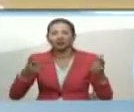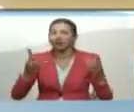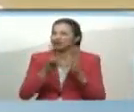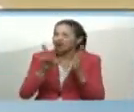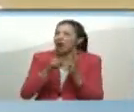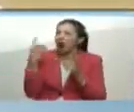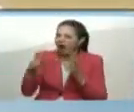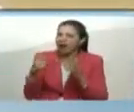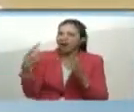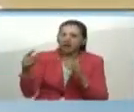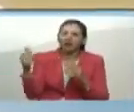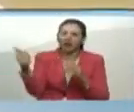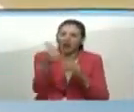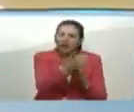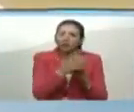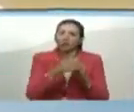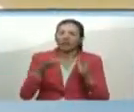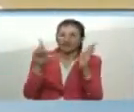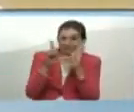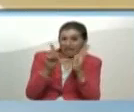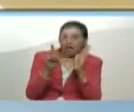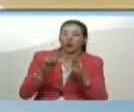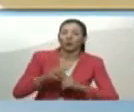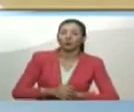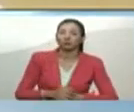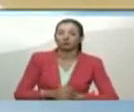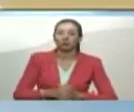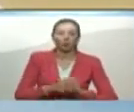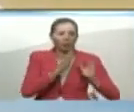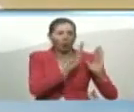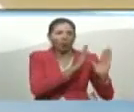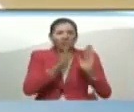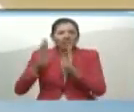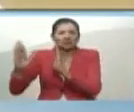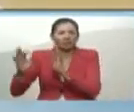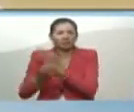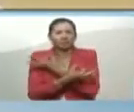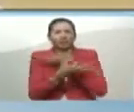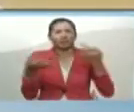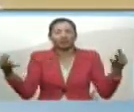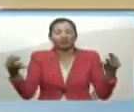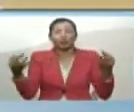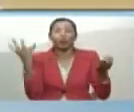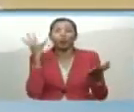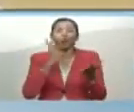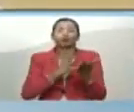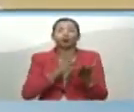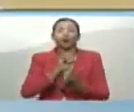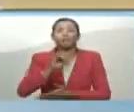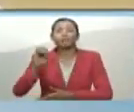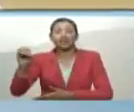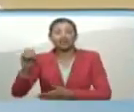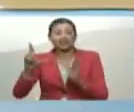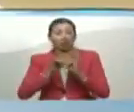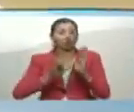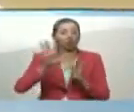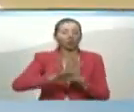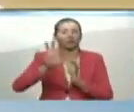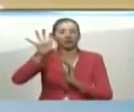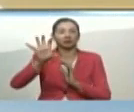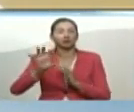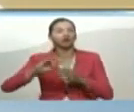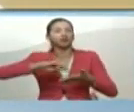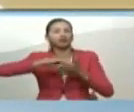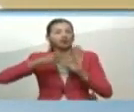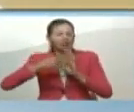que tienen una organización de abajo hacia arriba fabulosa en los 4.000 liceos del país. Para ellos la democracia